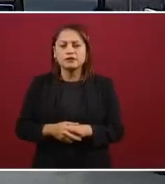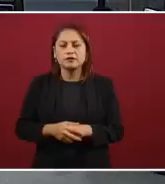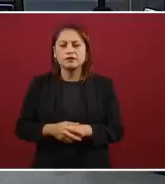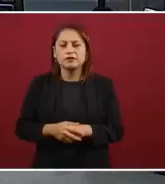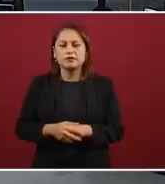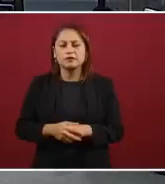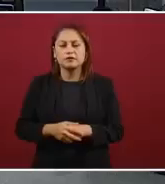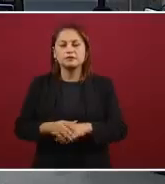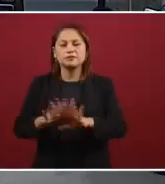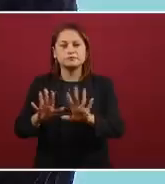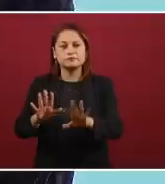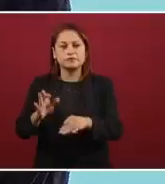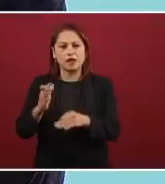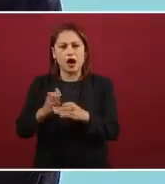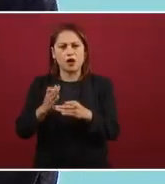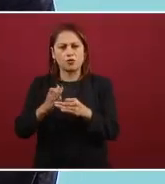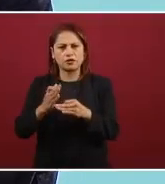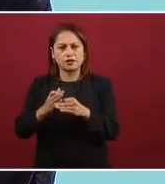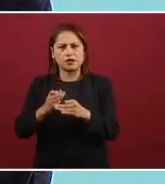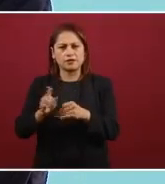a ponerlo de moda aquí,